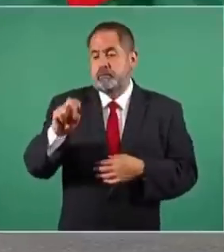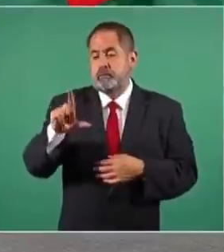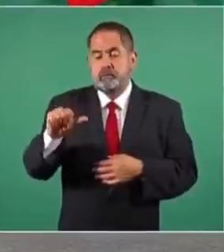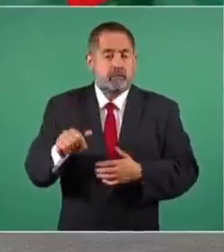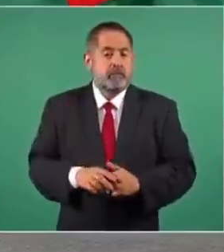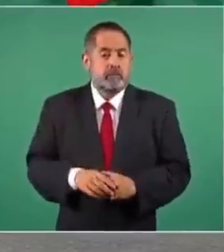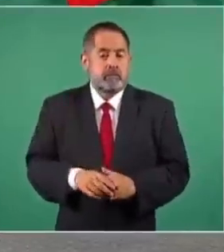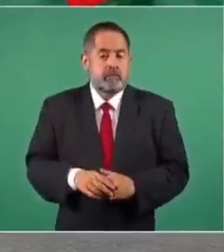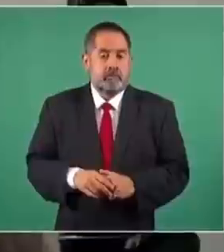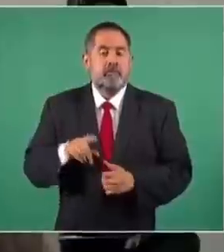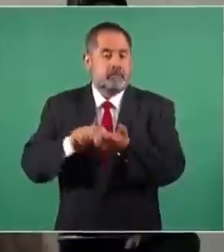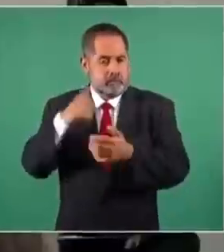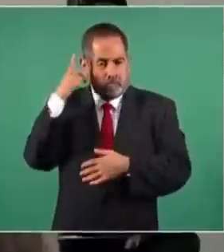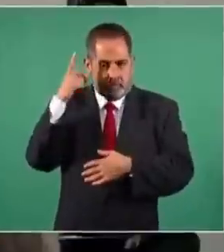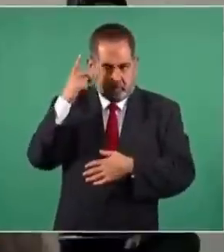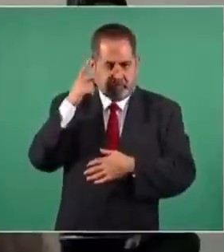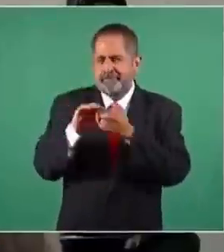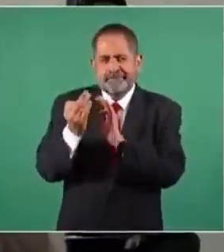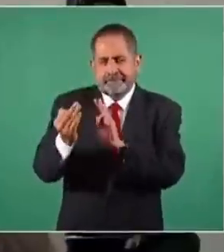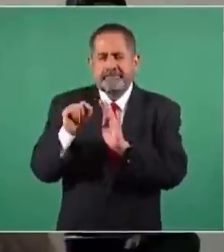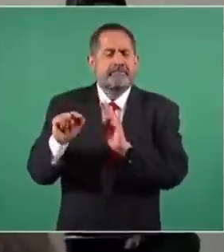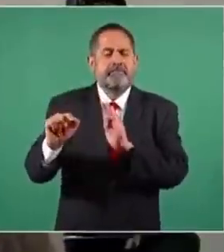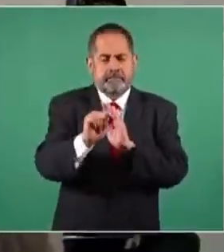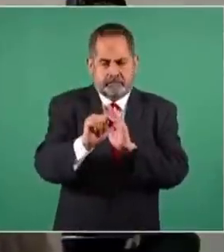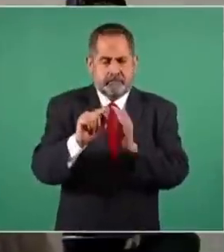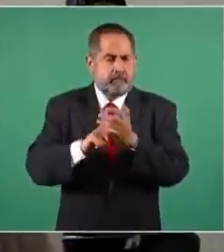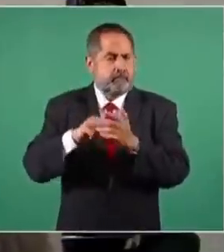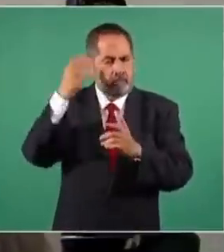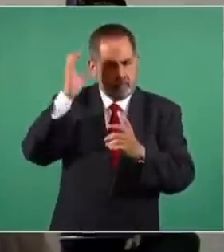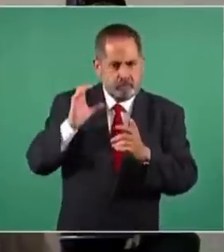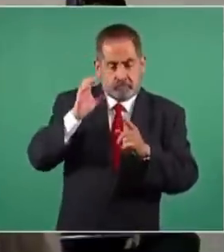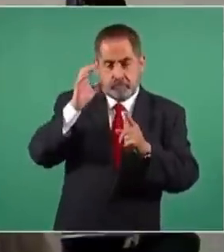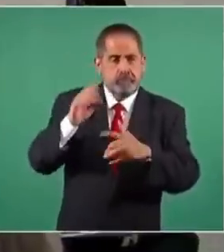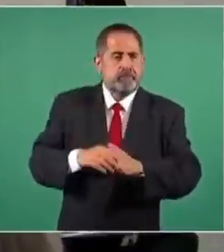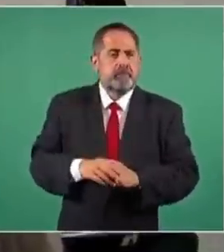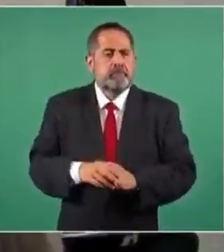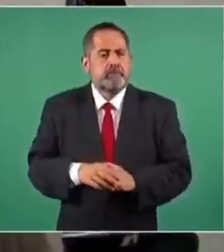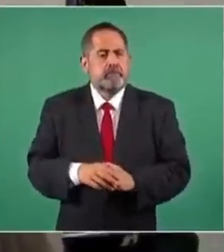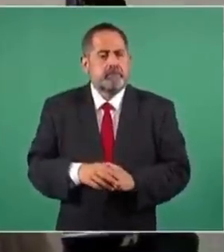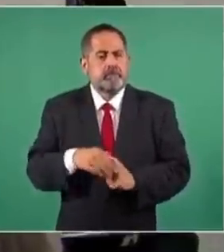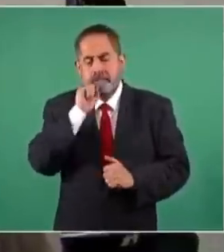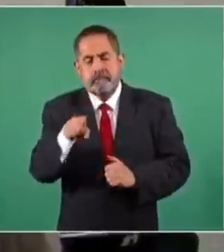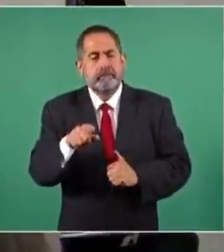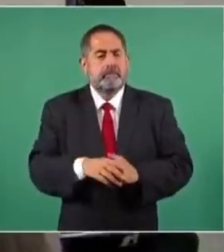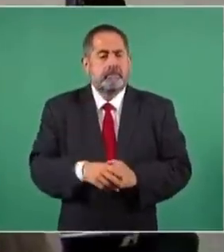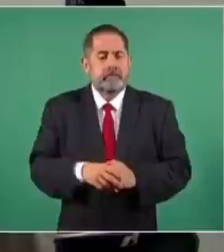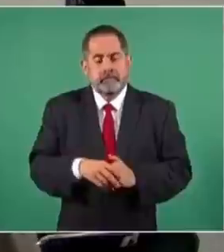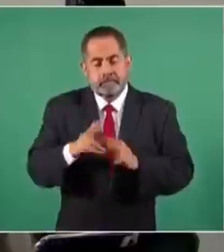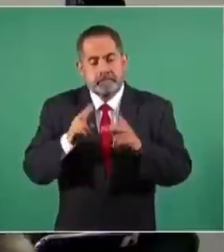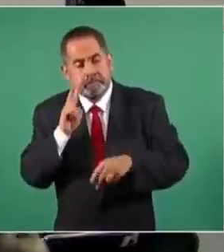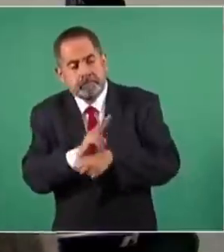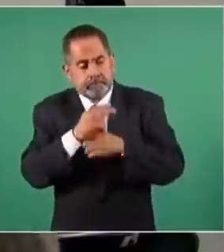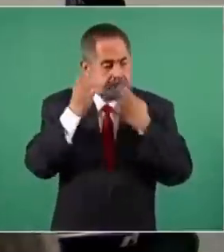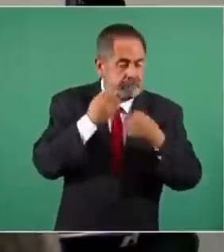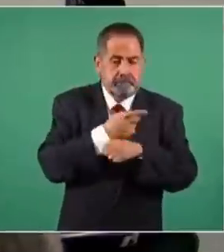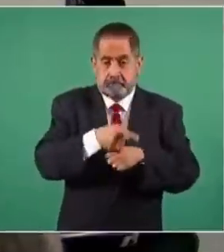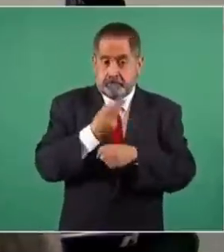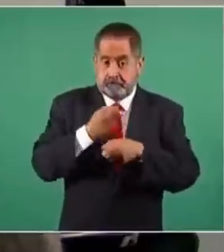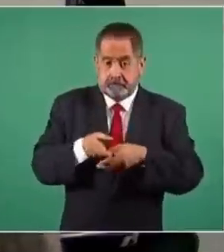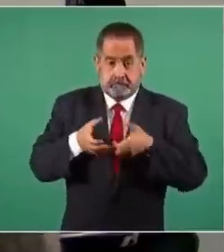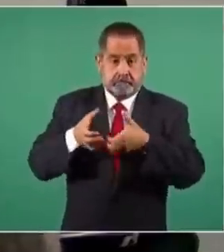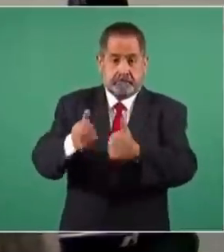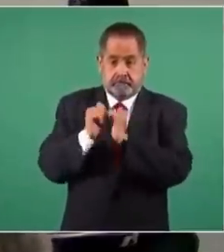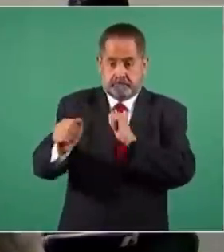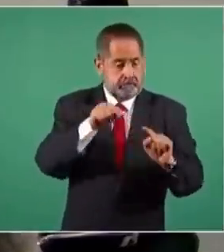Tamazula, que es Durango, aunque está muy cerca de Culiacán. Y voy a supervisar un camino que estamos construyendo